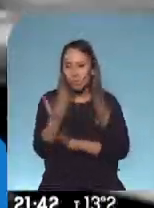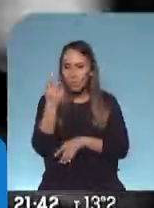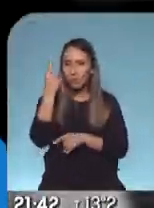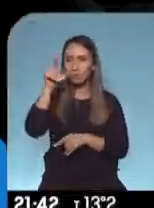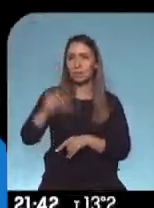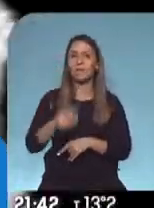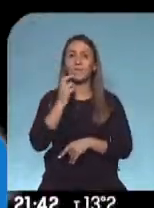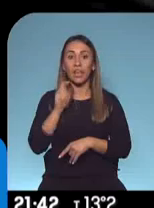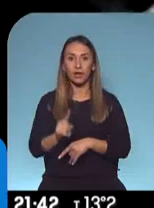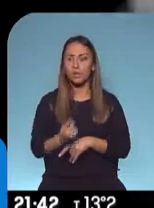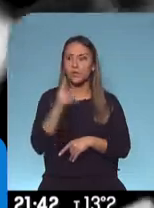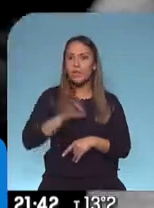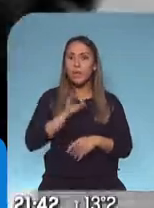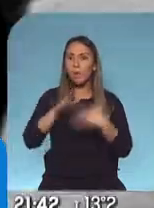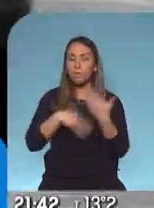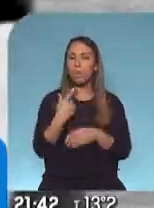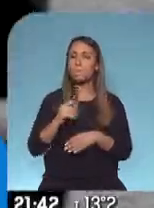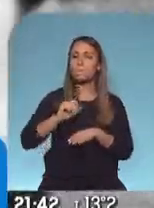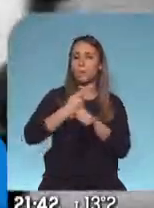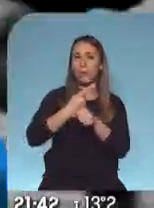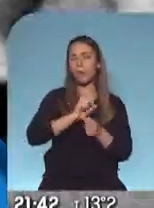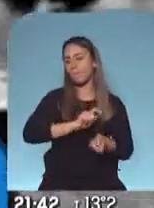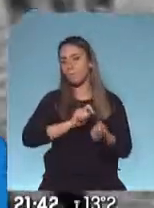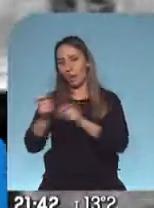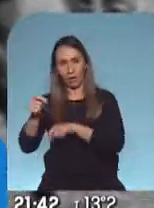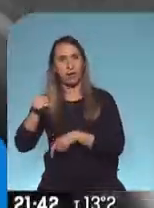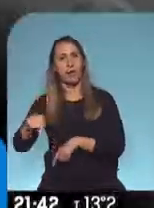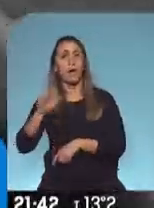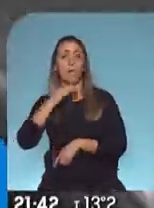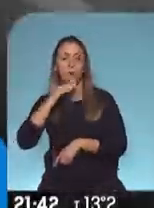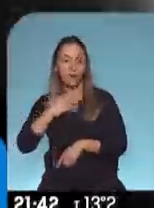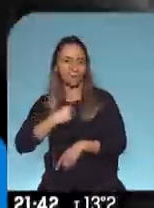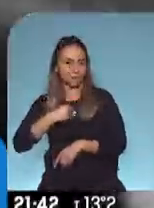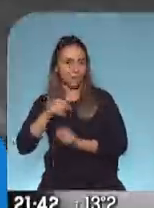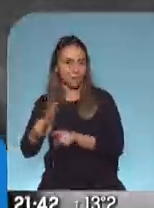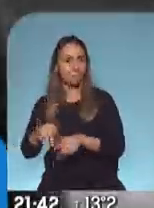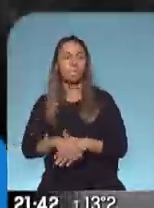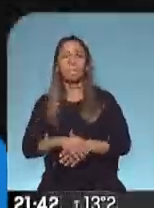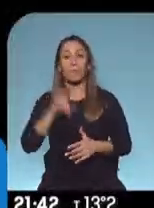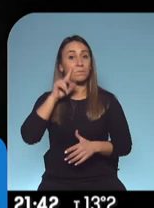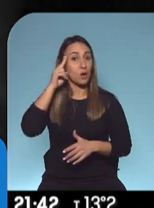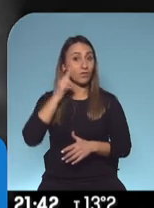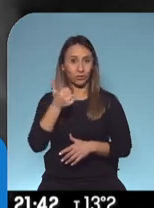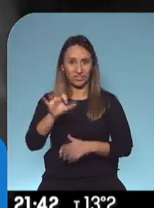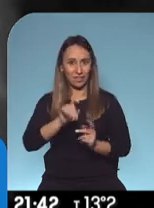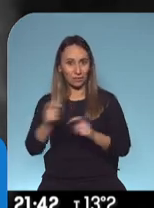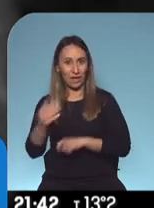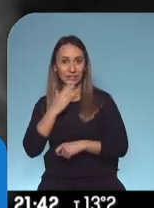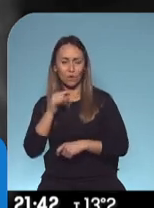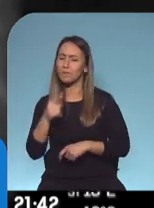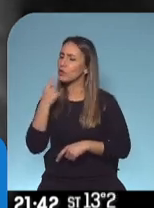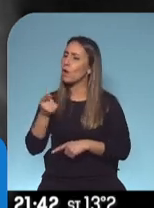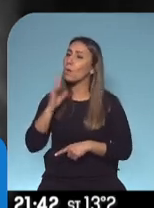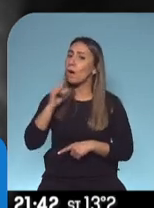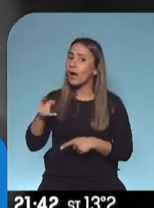tan solo un año en primera fue transferido a su amor eterno, Boca Juniors, en 1960. ¿Y en Boca Juniors